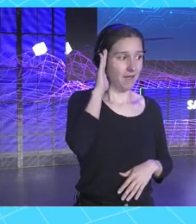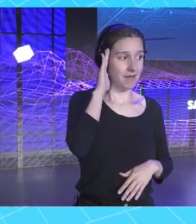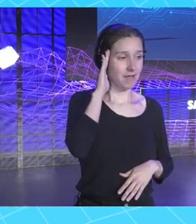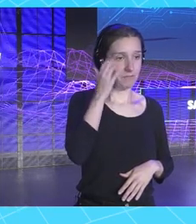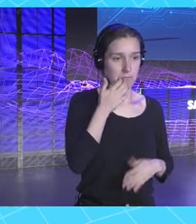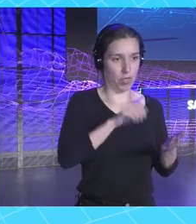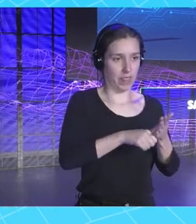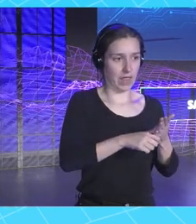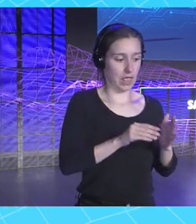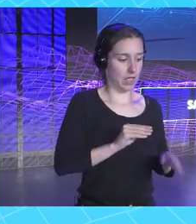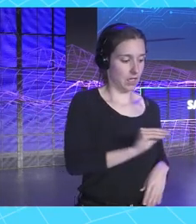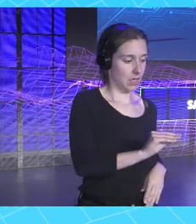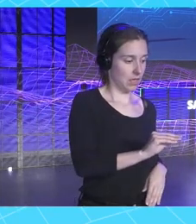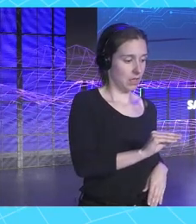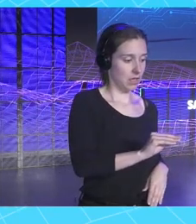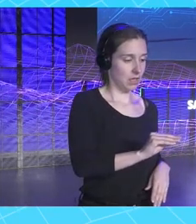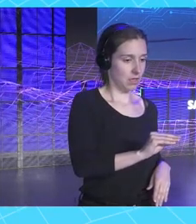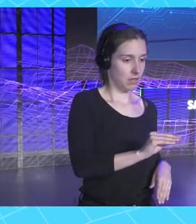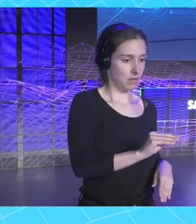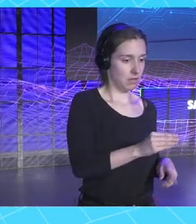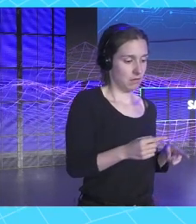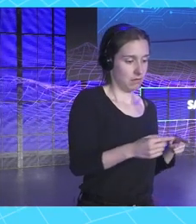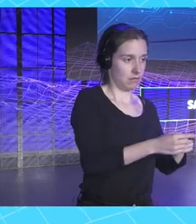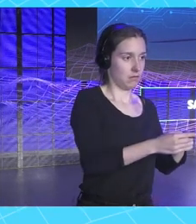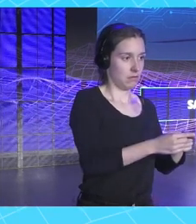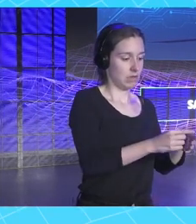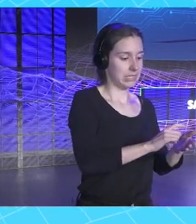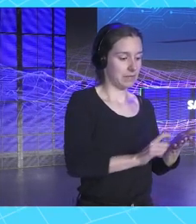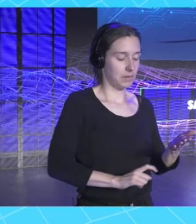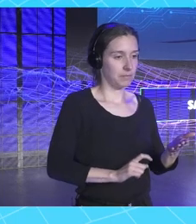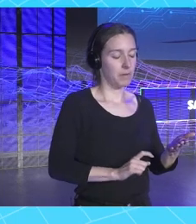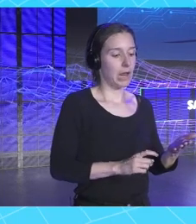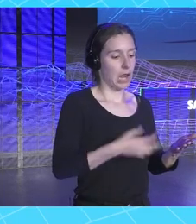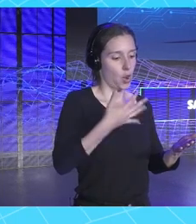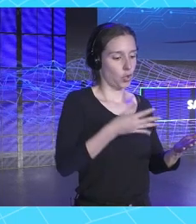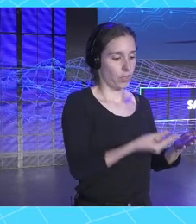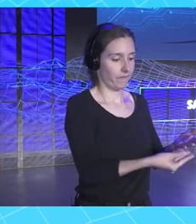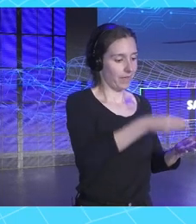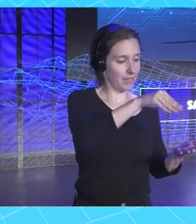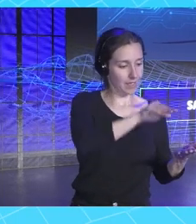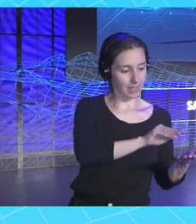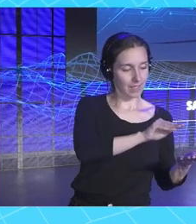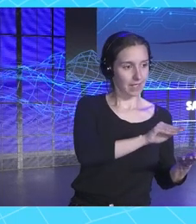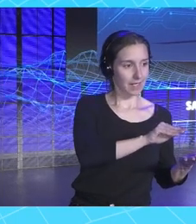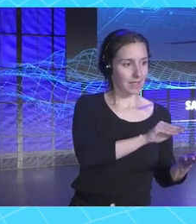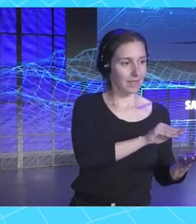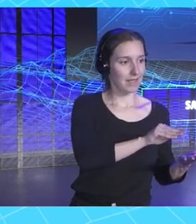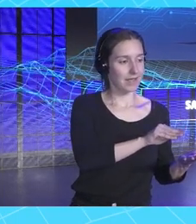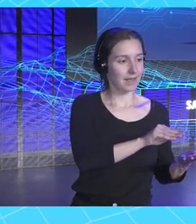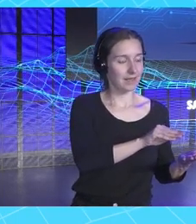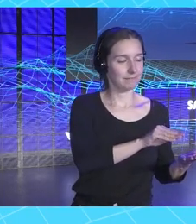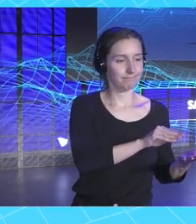lo pones marcas con un lateral Se imprime Vale pues esto por la misma lógica tiene que ser así al revés lo meto así